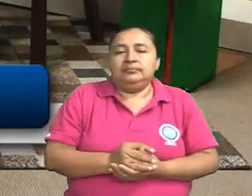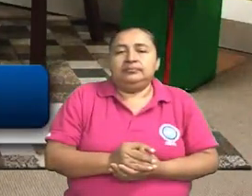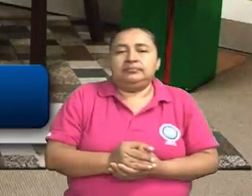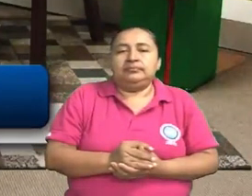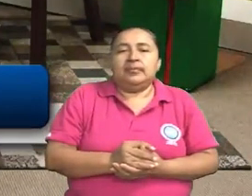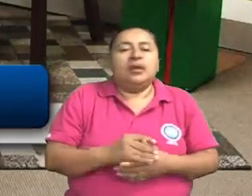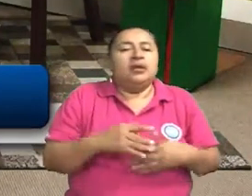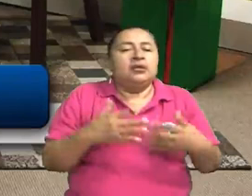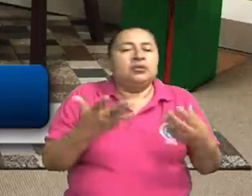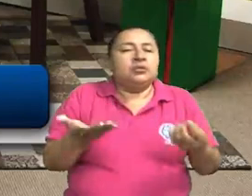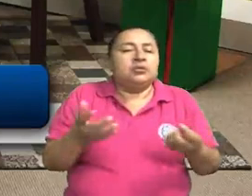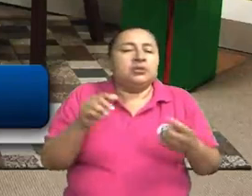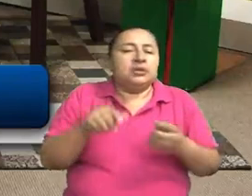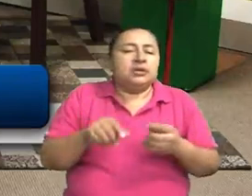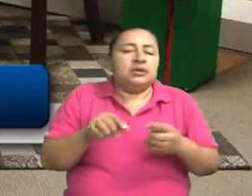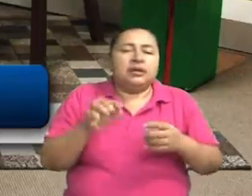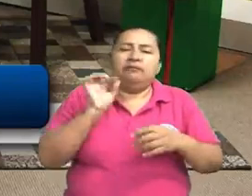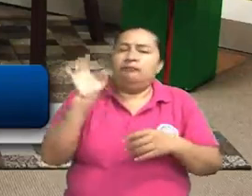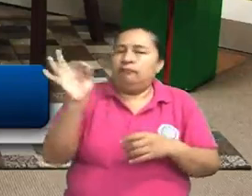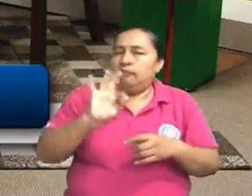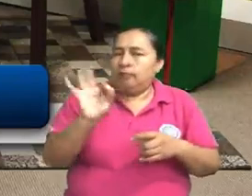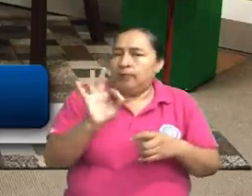gama. Esta medicina